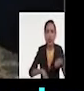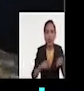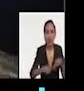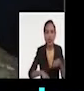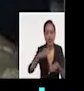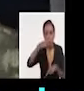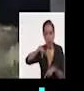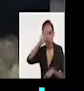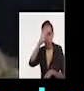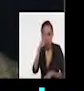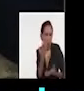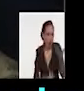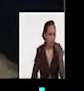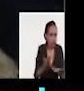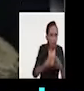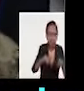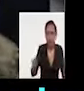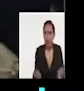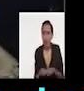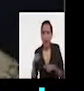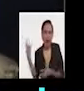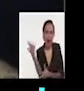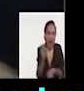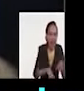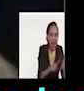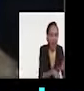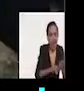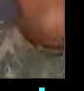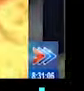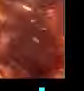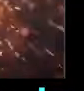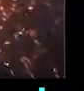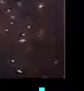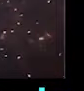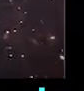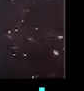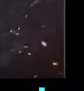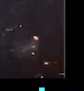Ardiendo la oficina de no sé qué, ardiendo los cañaverales, ardiendo las tabaquerías de las de Río.